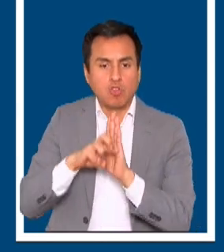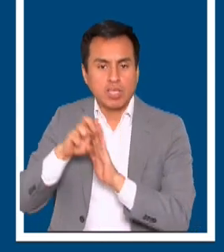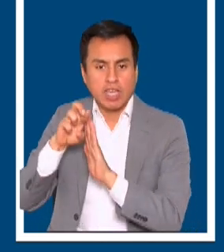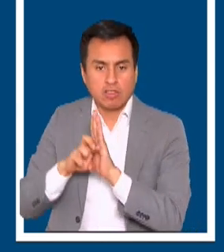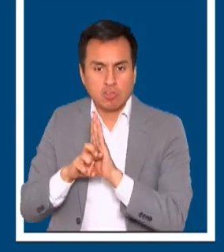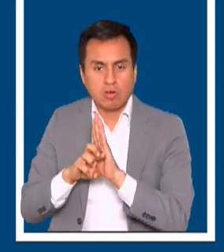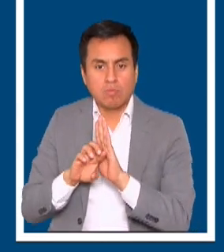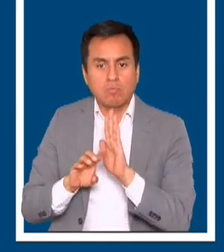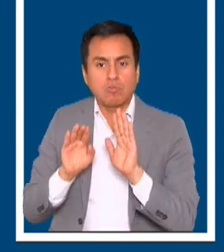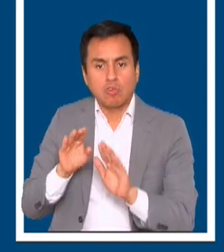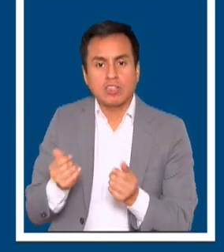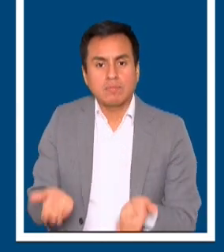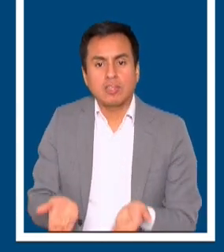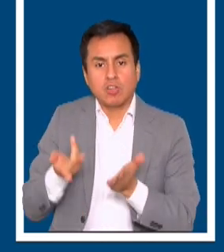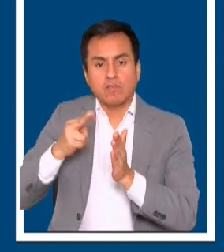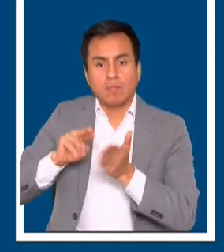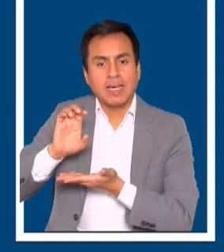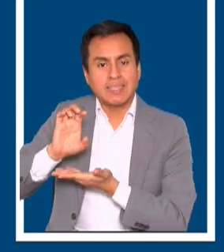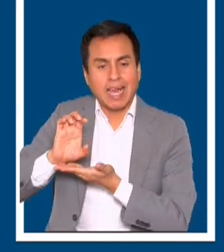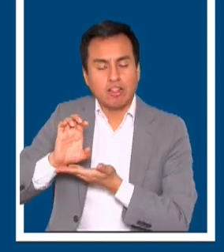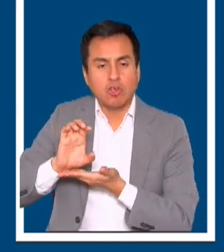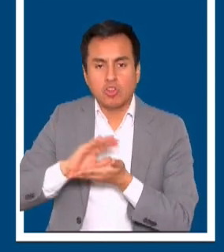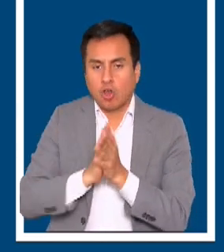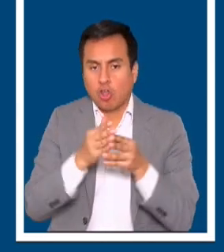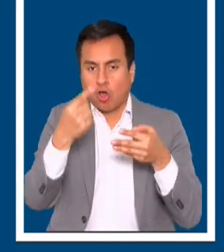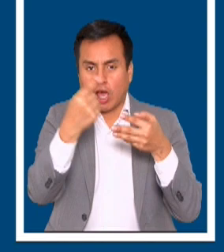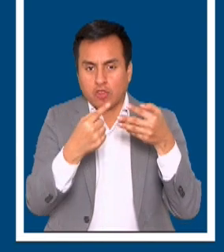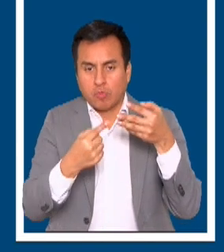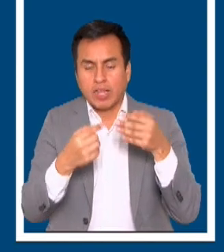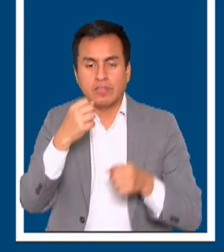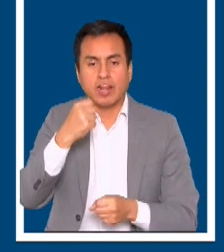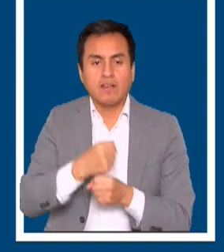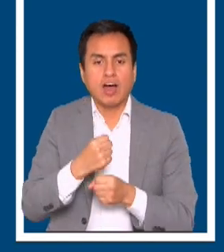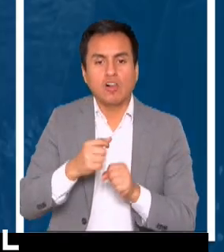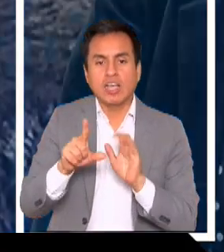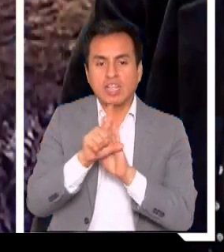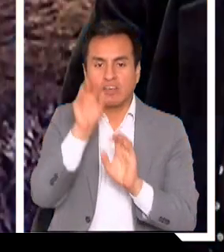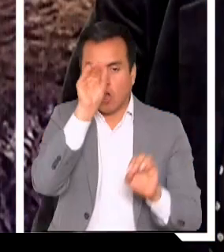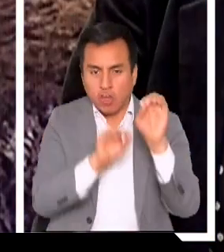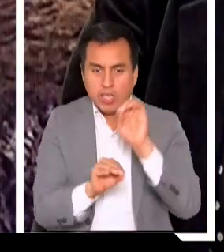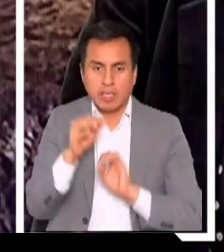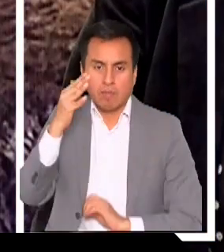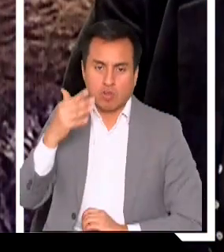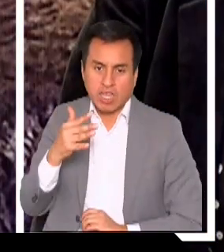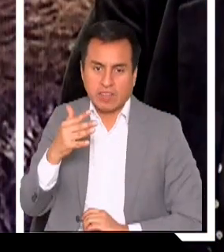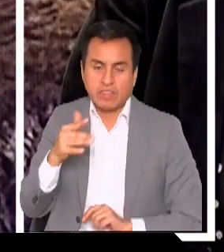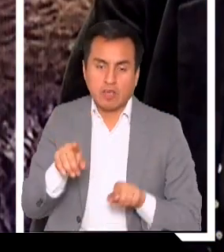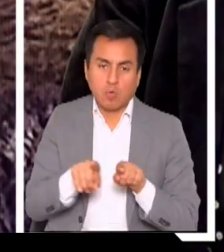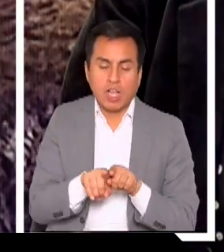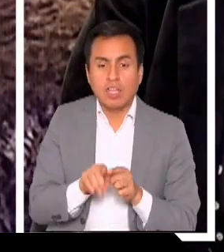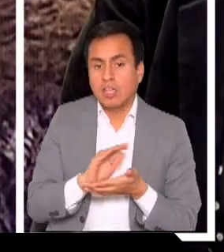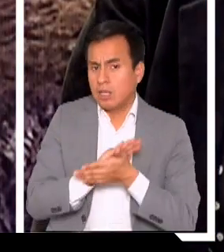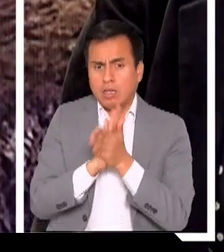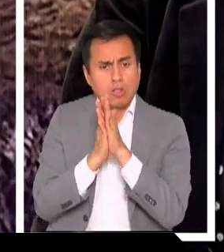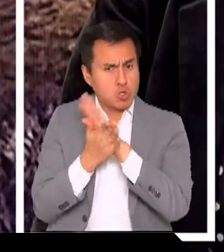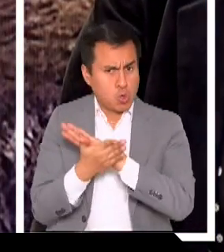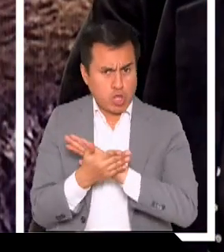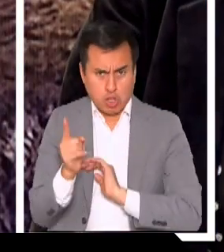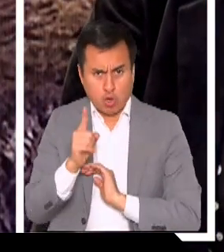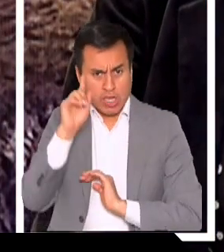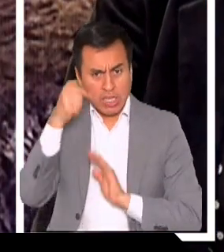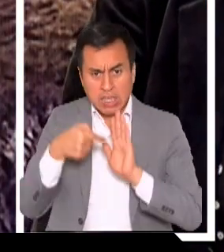procrecimiento y Reforma del estado todo esto por supuesto implica un trabajo legislativo importante aun cuando no todas las